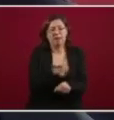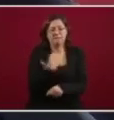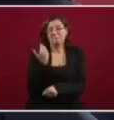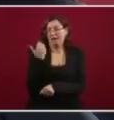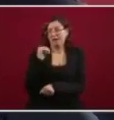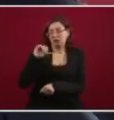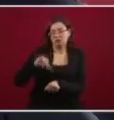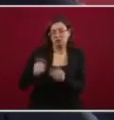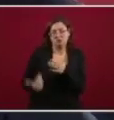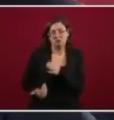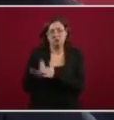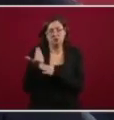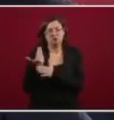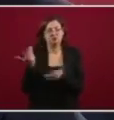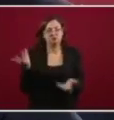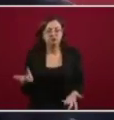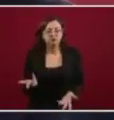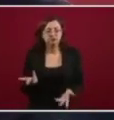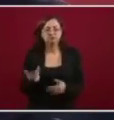acontecimientos.